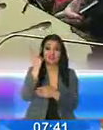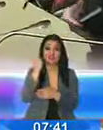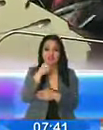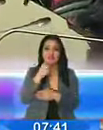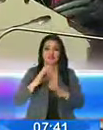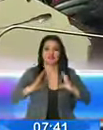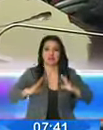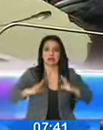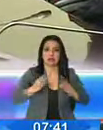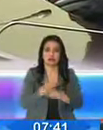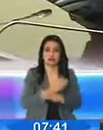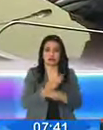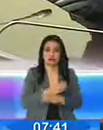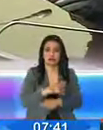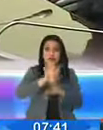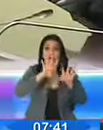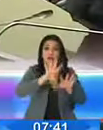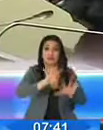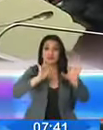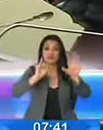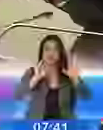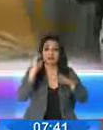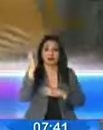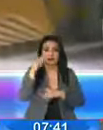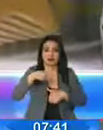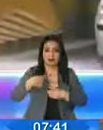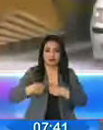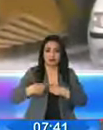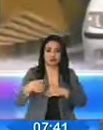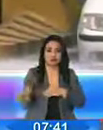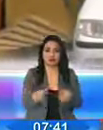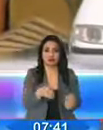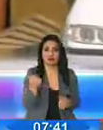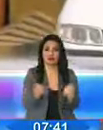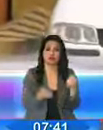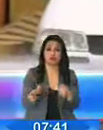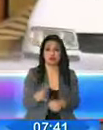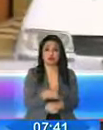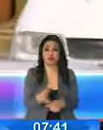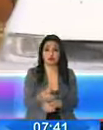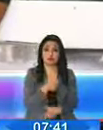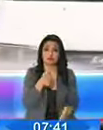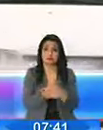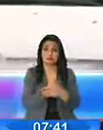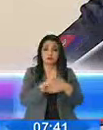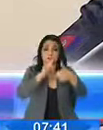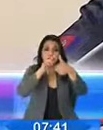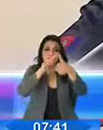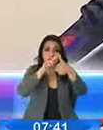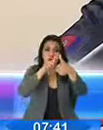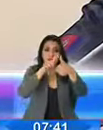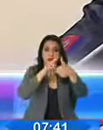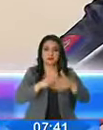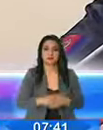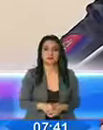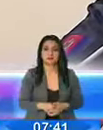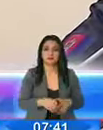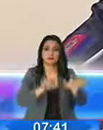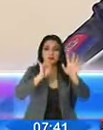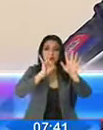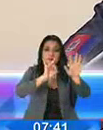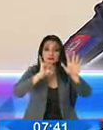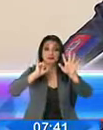total de 97 emergencias se atendieron en Quito. Los accidentes de tránsito ocuparon el primer lugar. Son